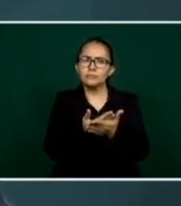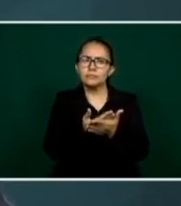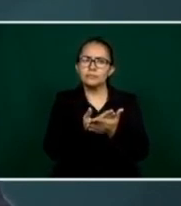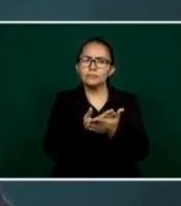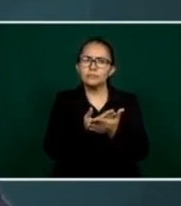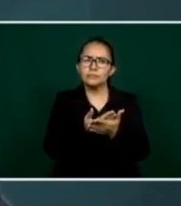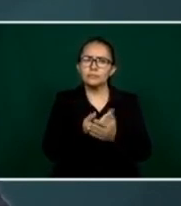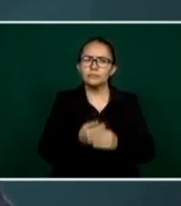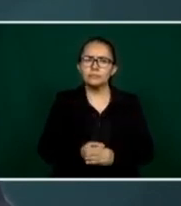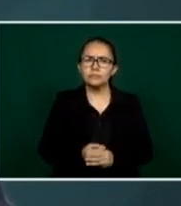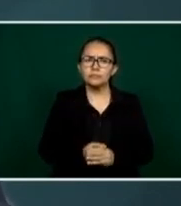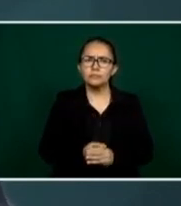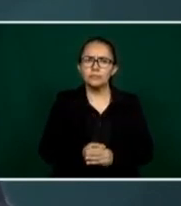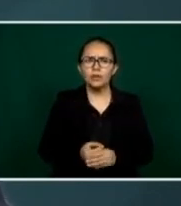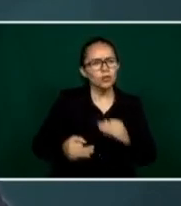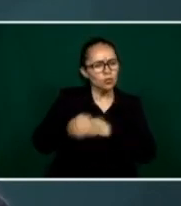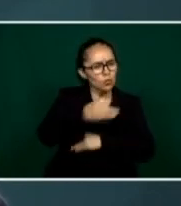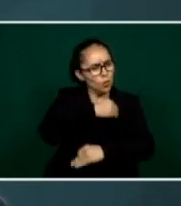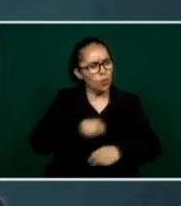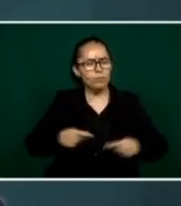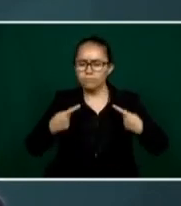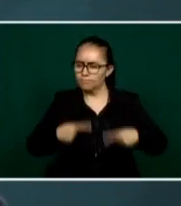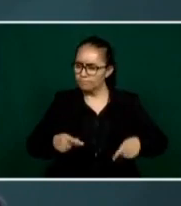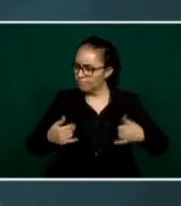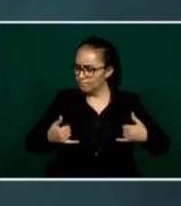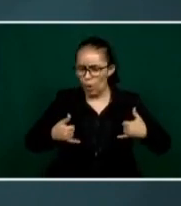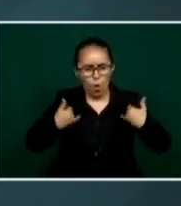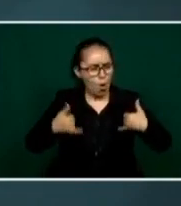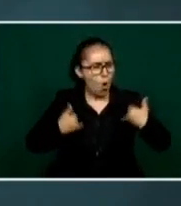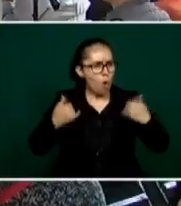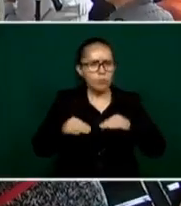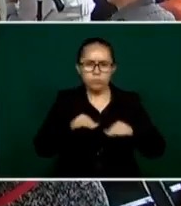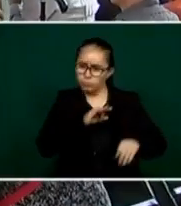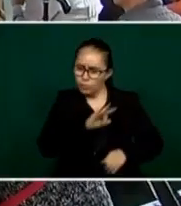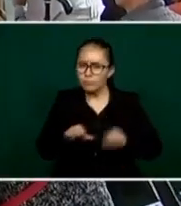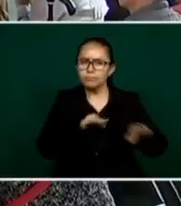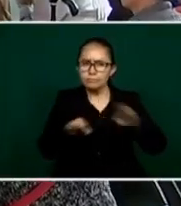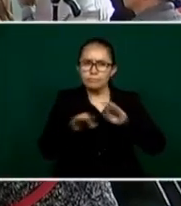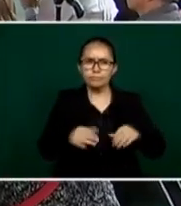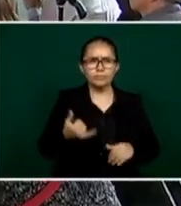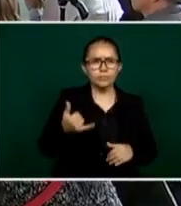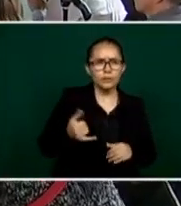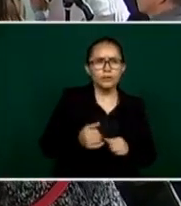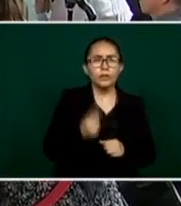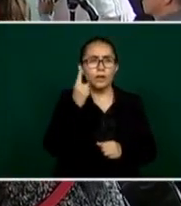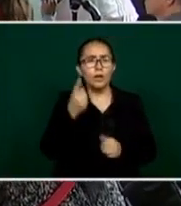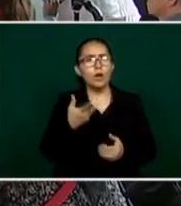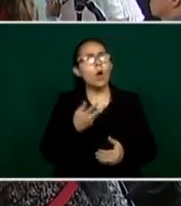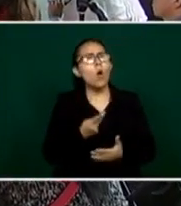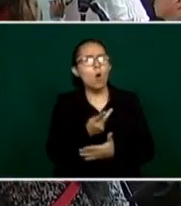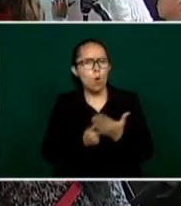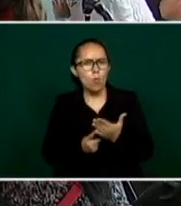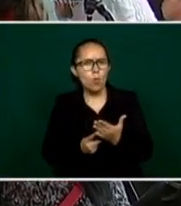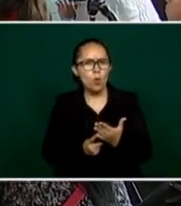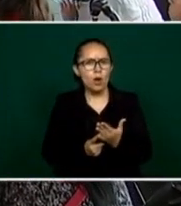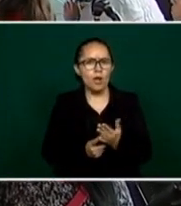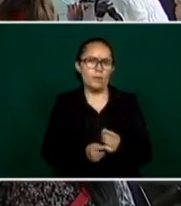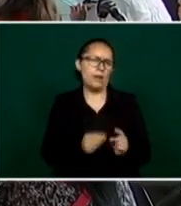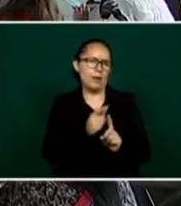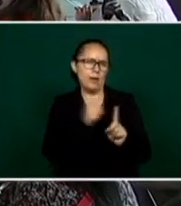joven sin trabajo. Y hay un programa amplio de